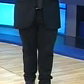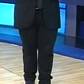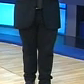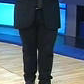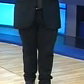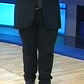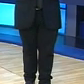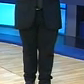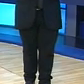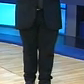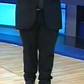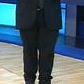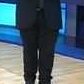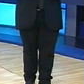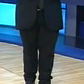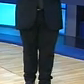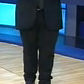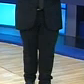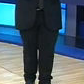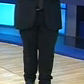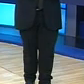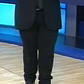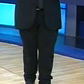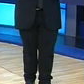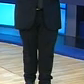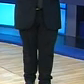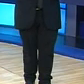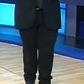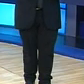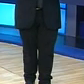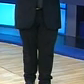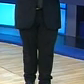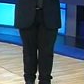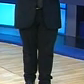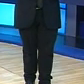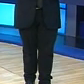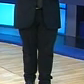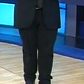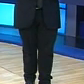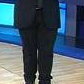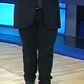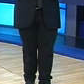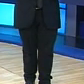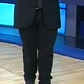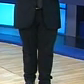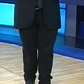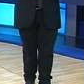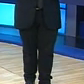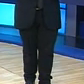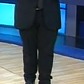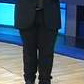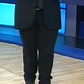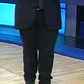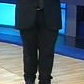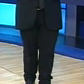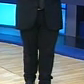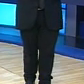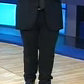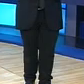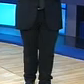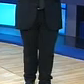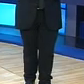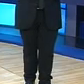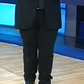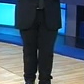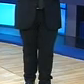y gana premios al instante como Smart TVs, tablets, paquetes de navegación y Coca-Cola sin azúcar o gánate viajes. A Qatar 2022